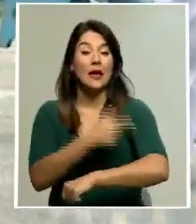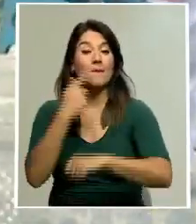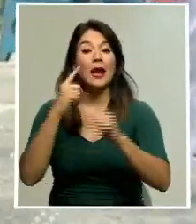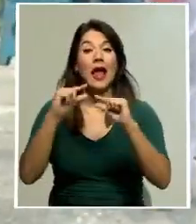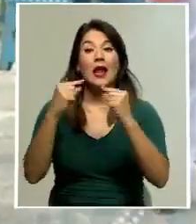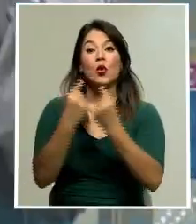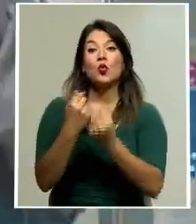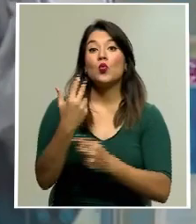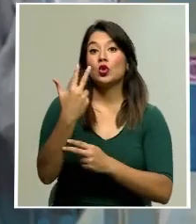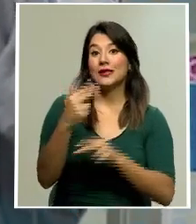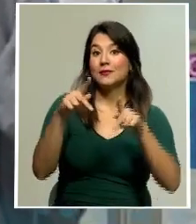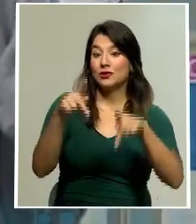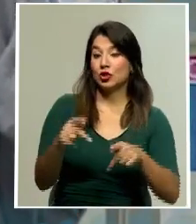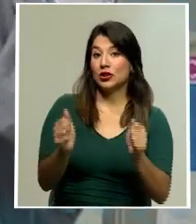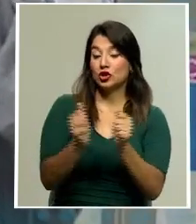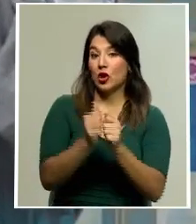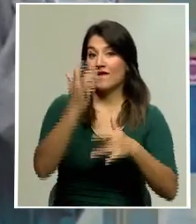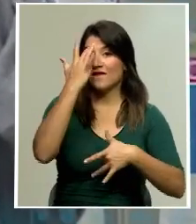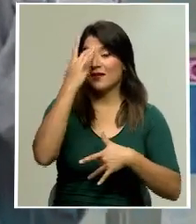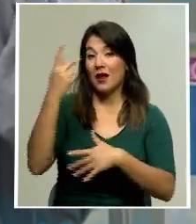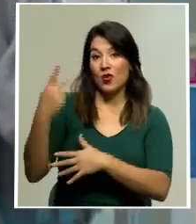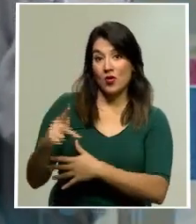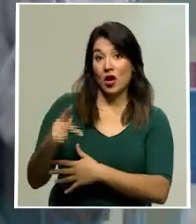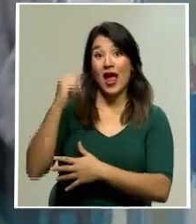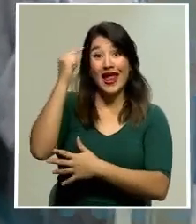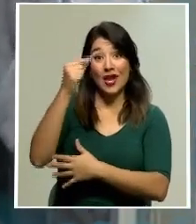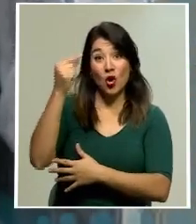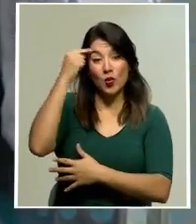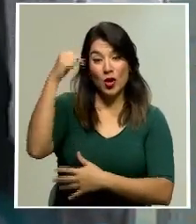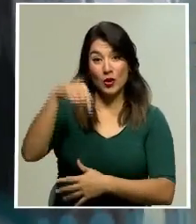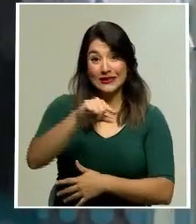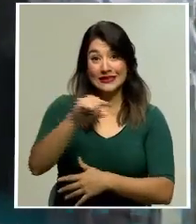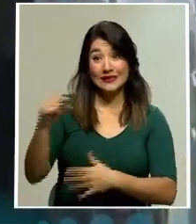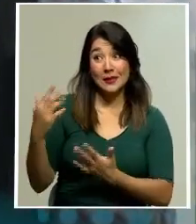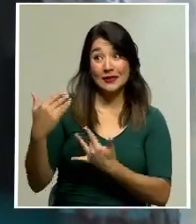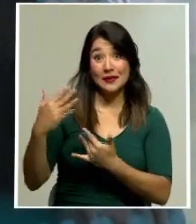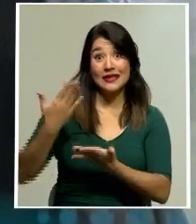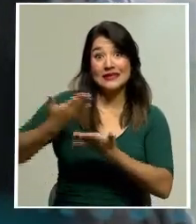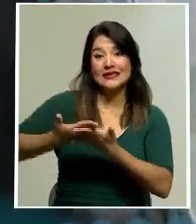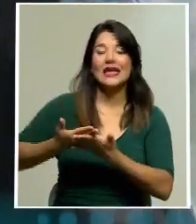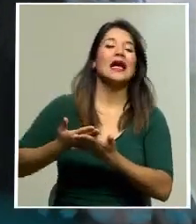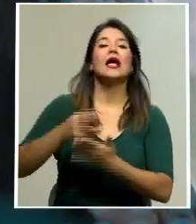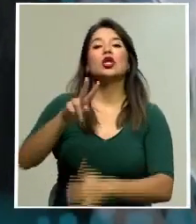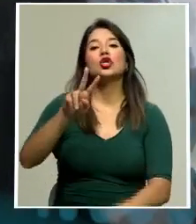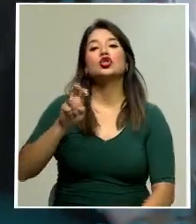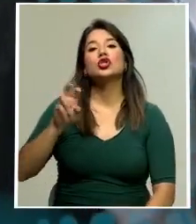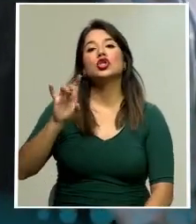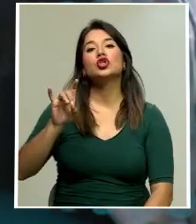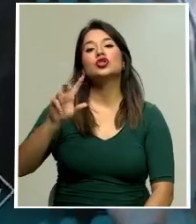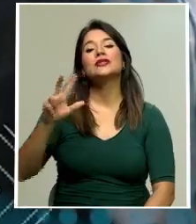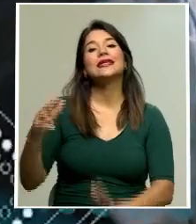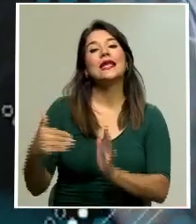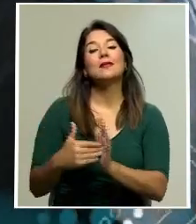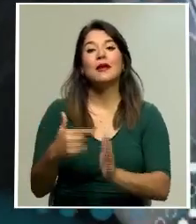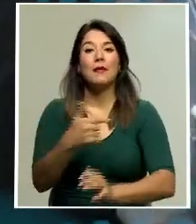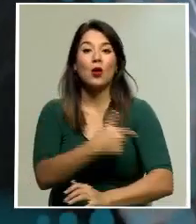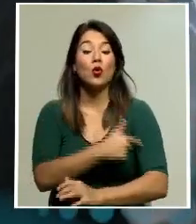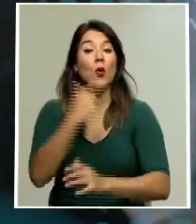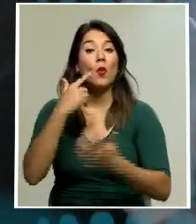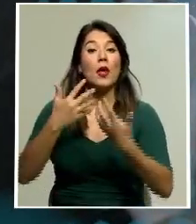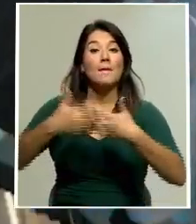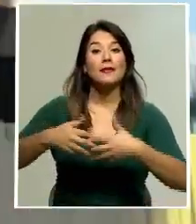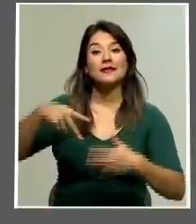con factores de riesgo, y el gobierno espera recibir esta semana más de 283 mil dosis de Pfizer y